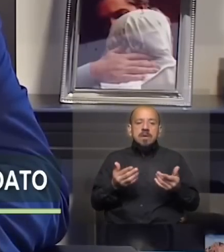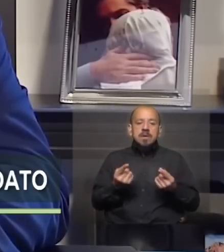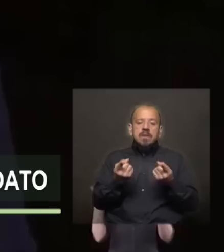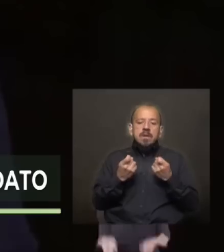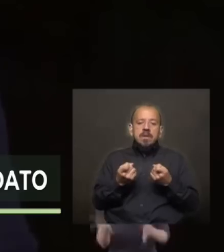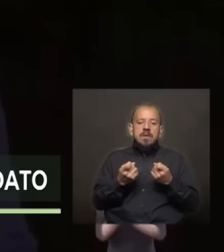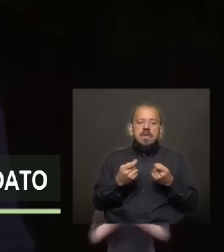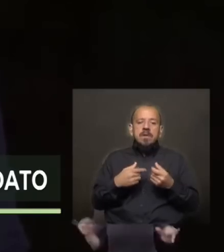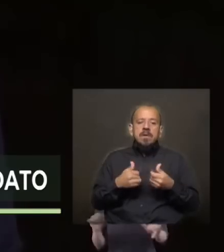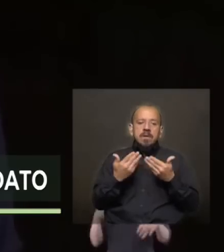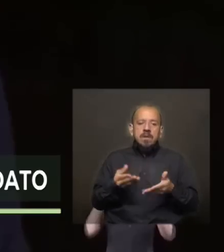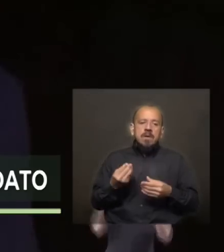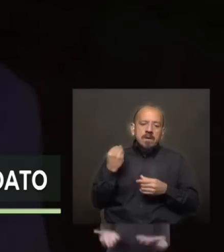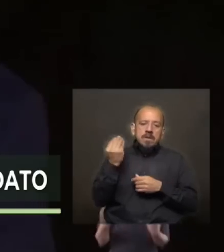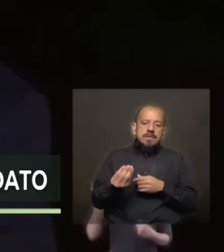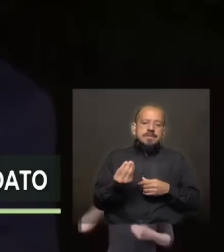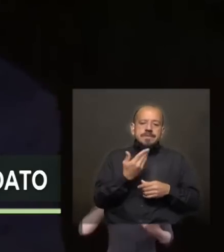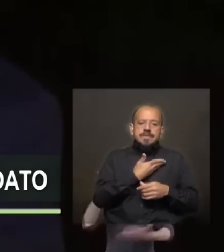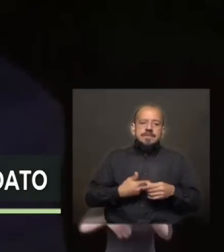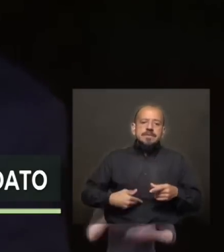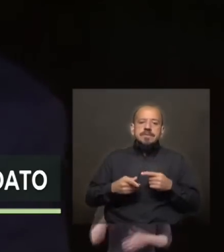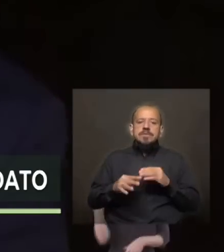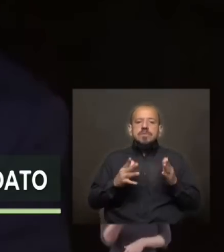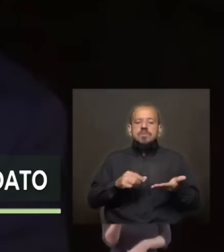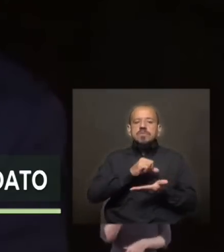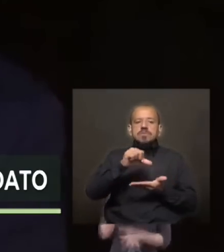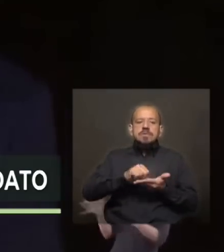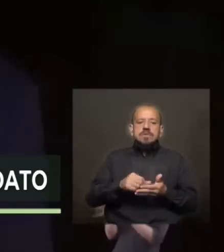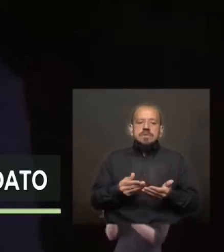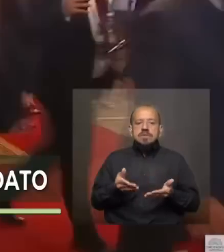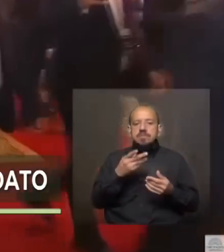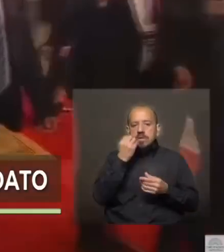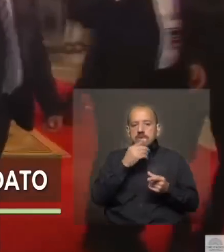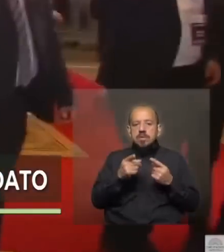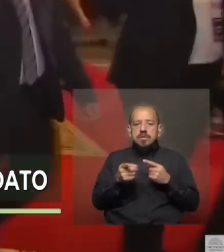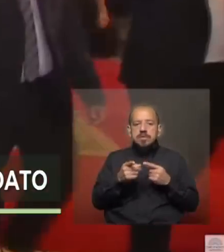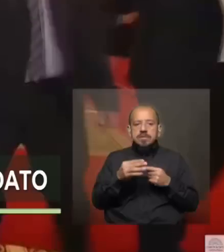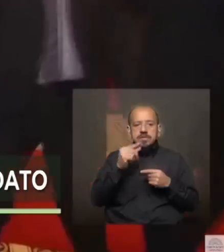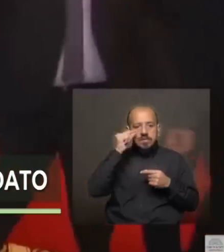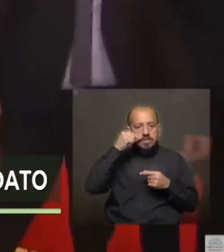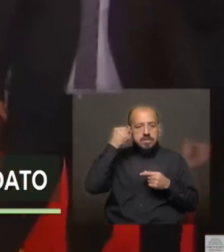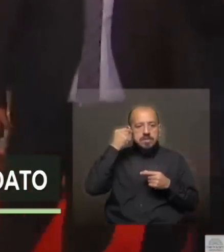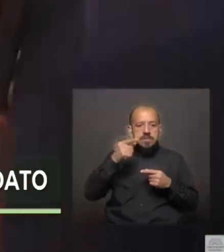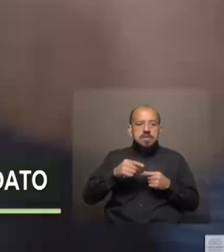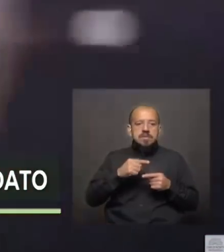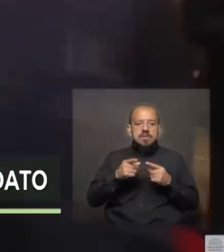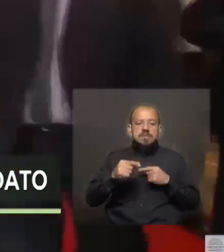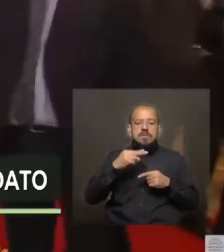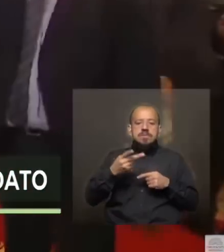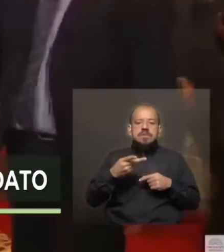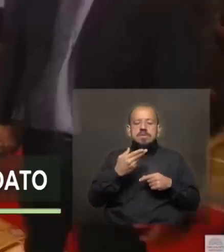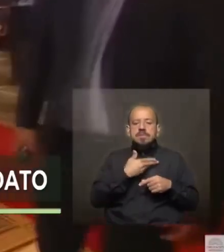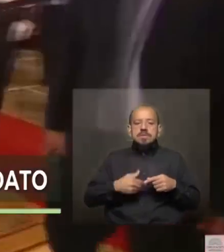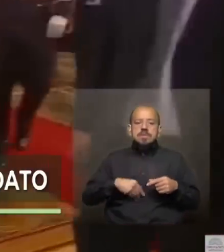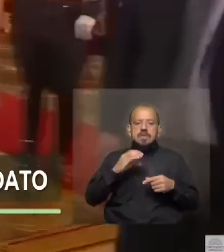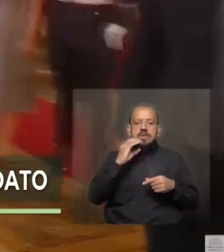necesita es dejarle al próximo presidente o presidenta un país más ordenado Alberto Fernández distanciado de su vicepresidenta